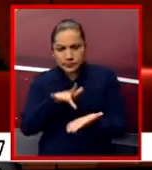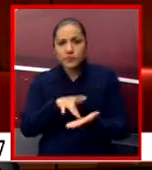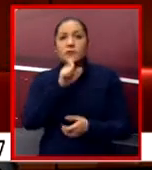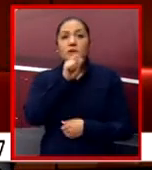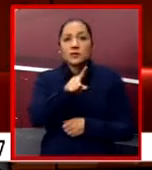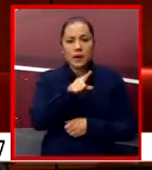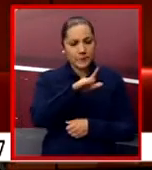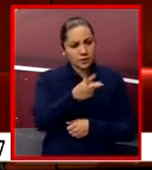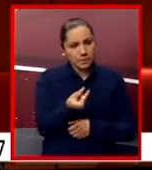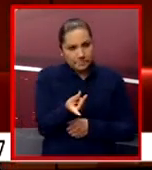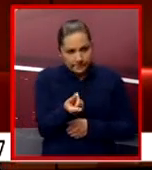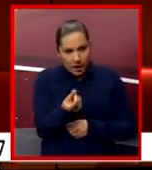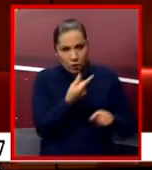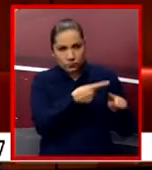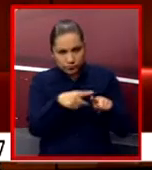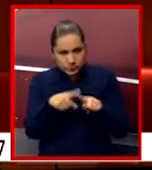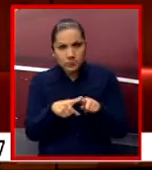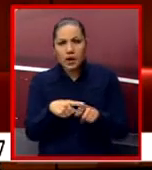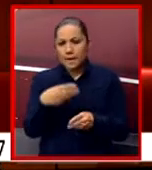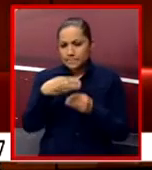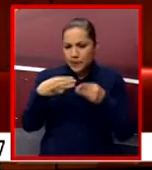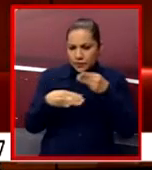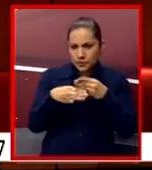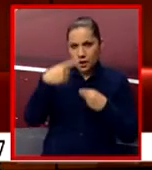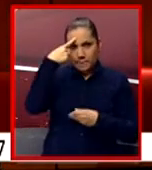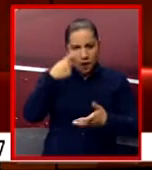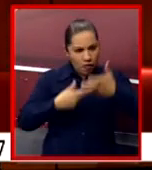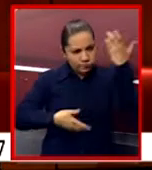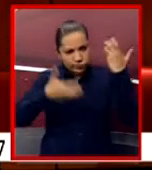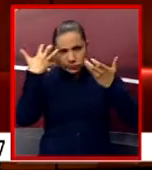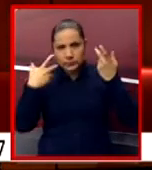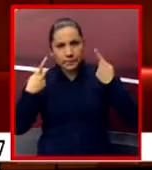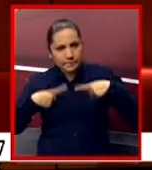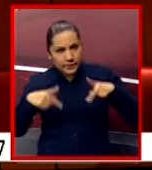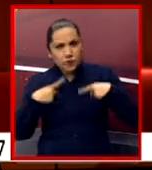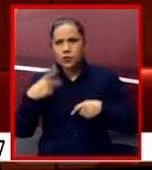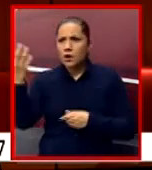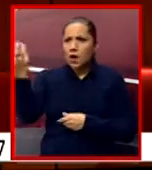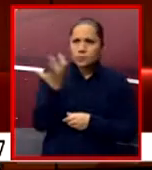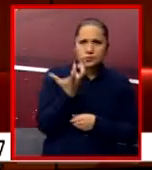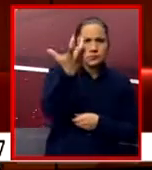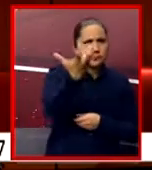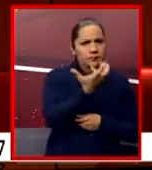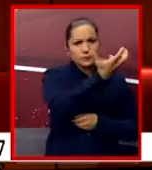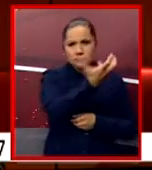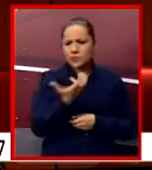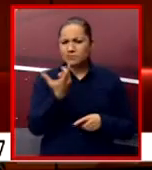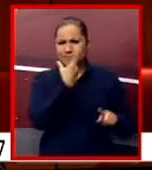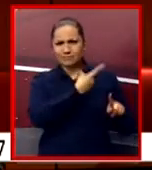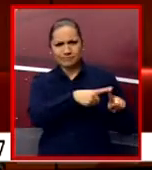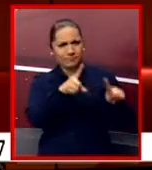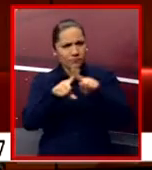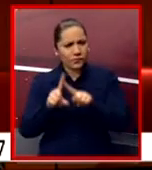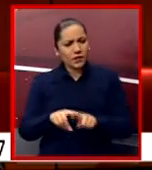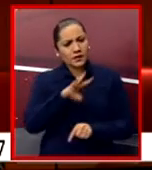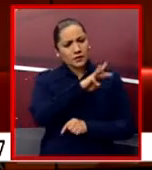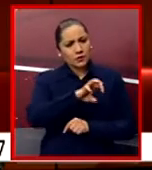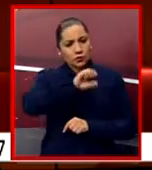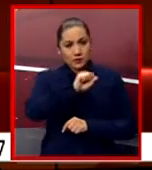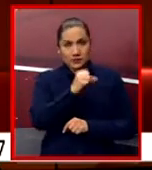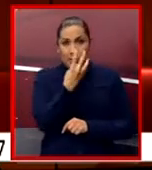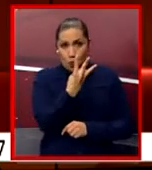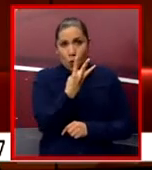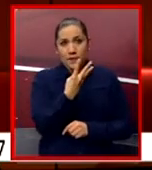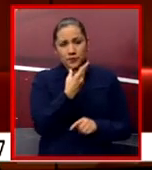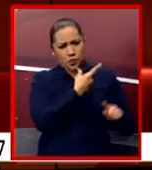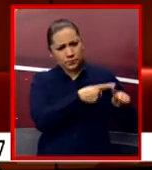caninas, equipo y ayuda humanitaria. La ayuda en especie acumula ya 664 toneladas